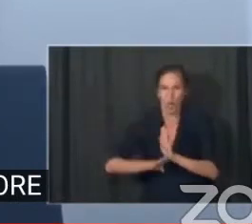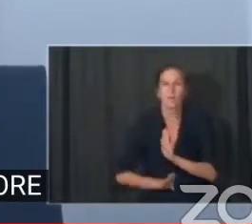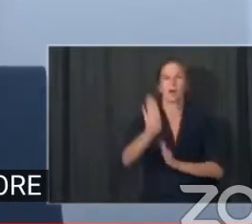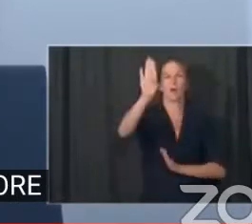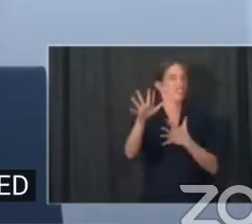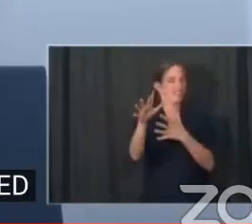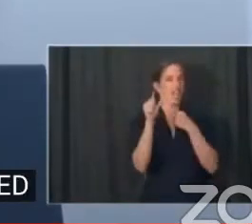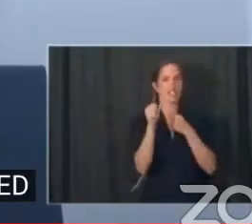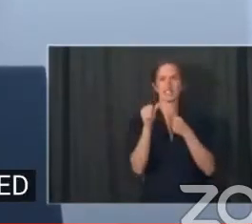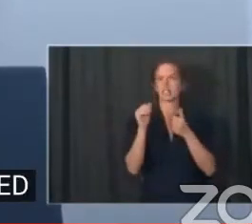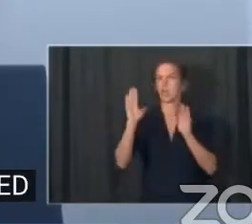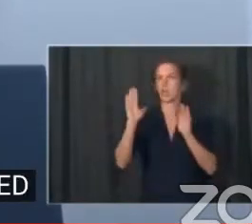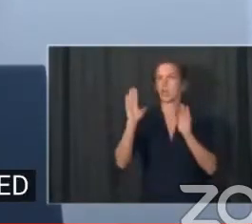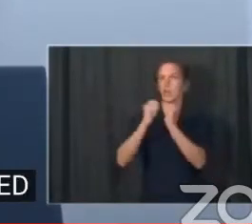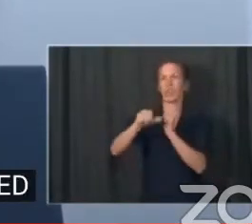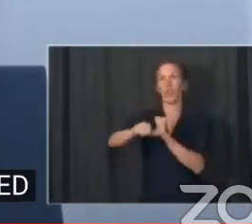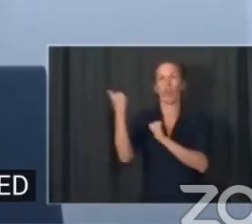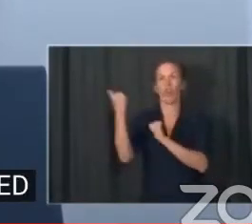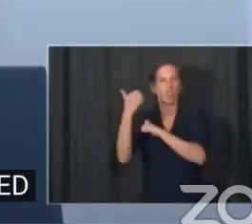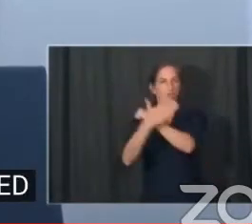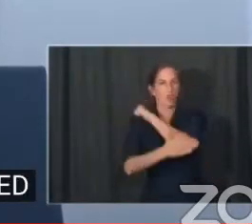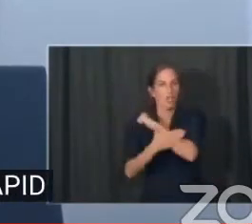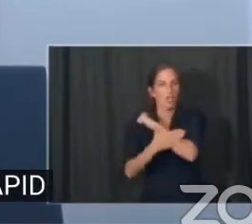de lo que hemos vivido acá.